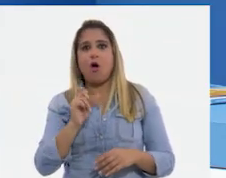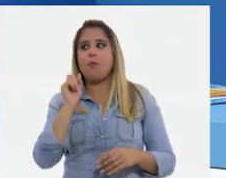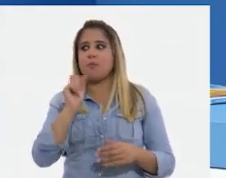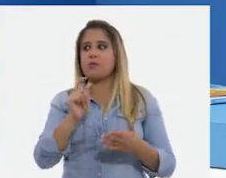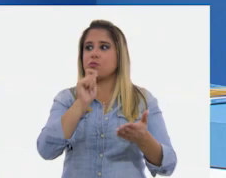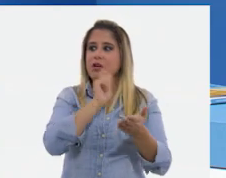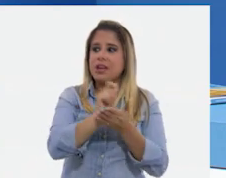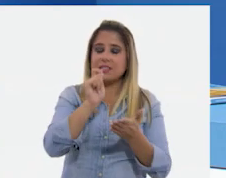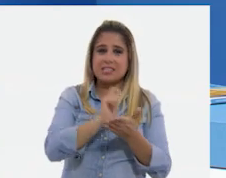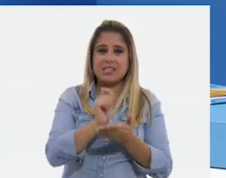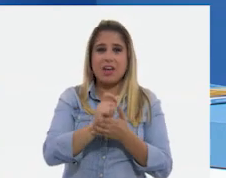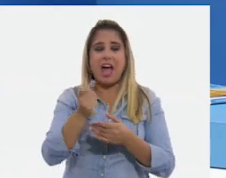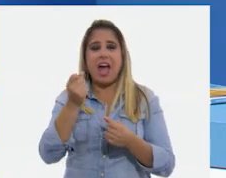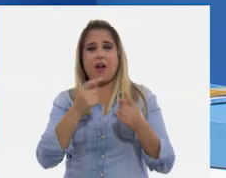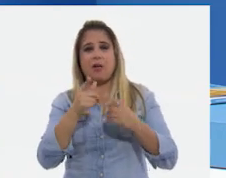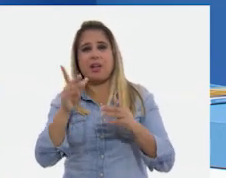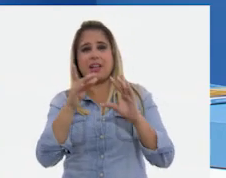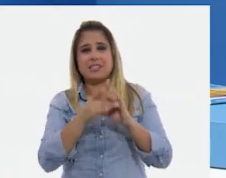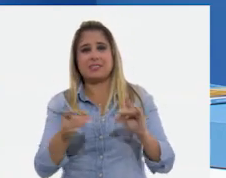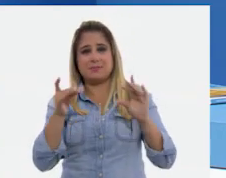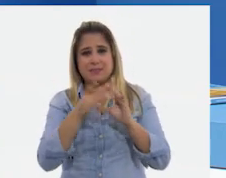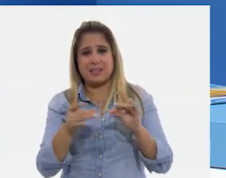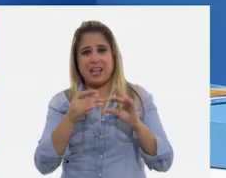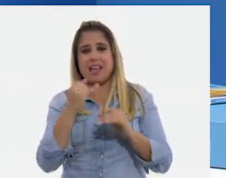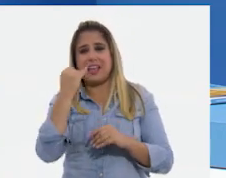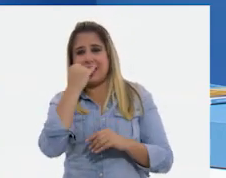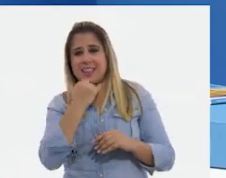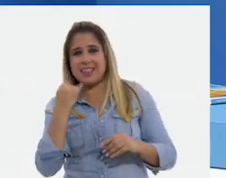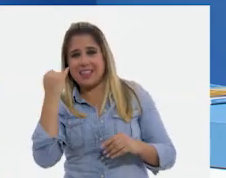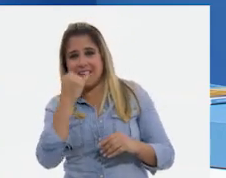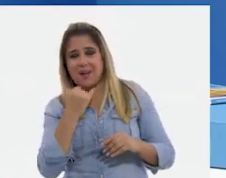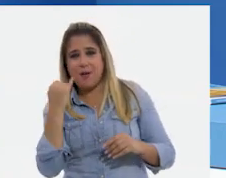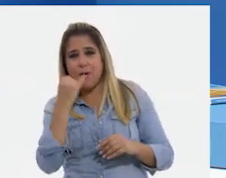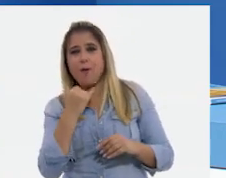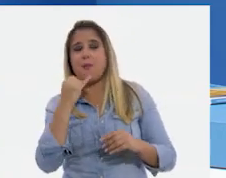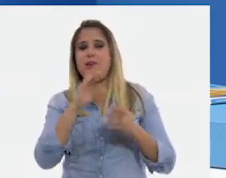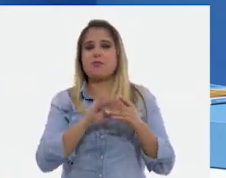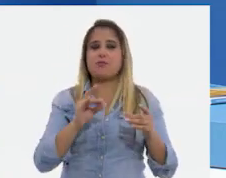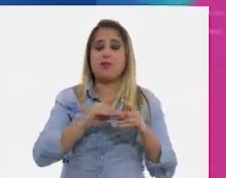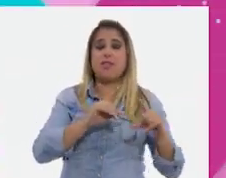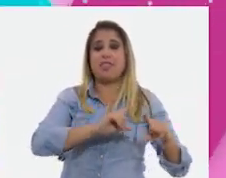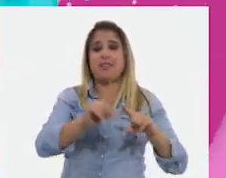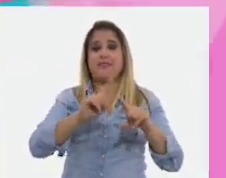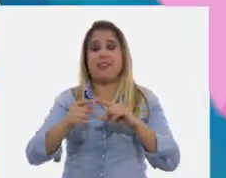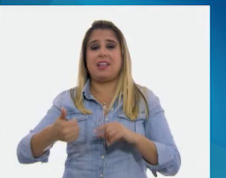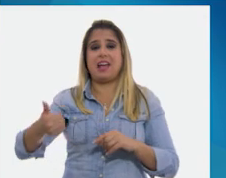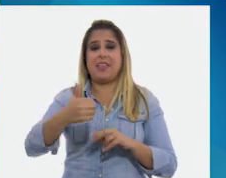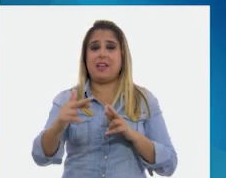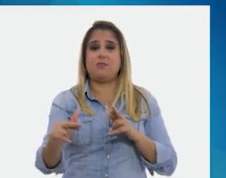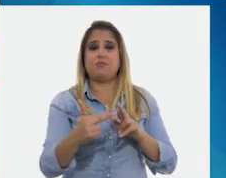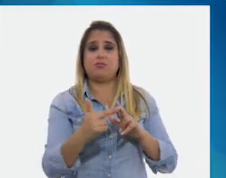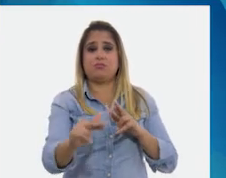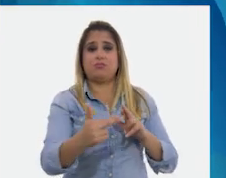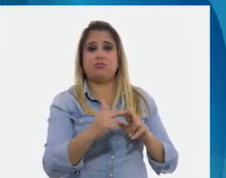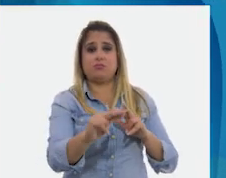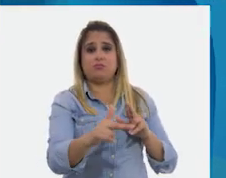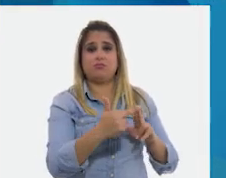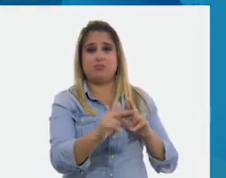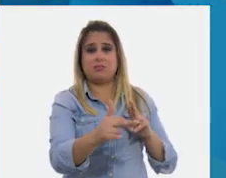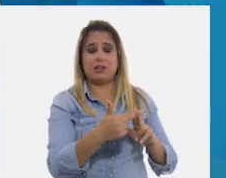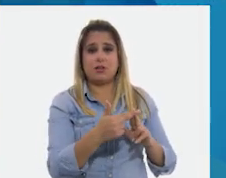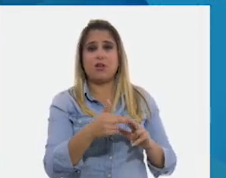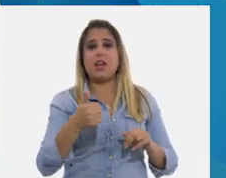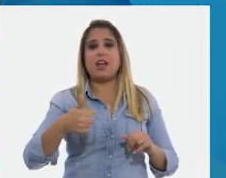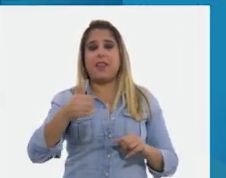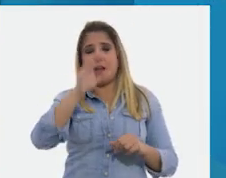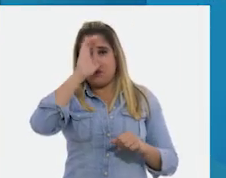aunque en algunos casos hablemos el mismo idioma, hay palabras que son diferentes en cada región. Eso también hace diferente a